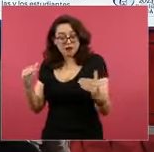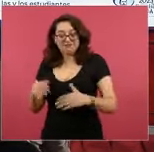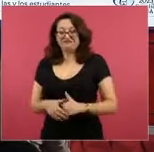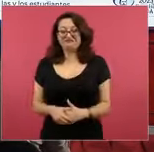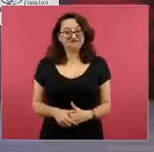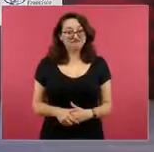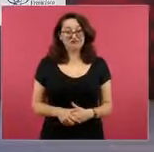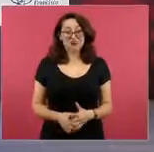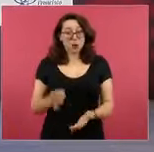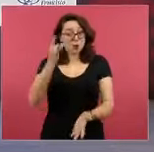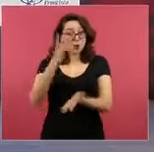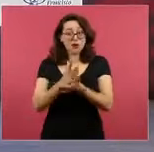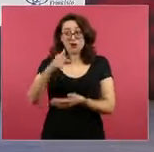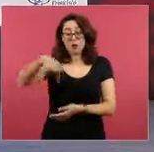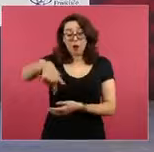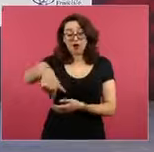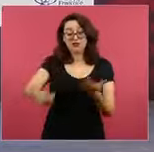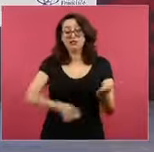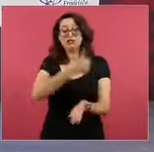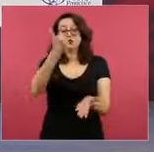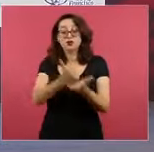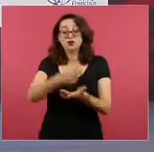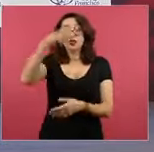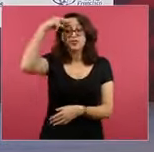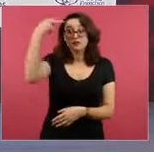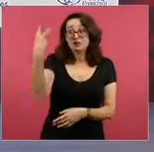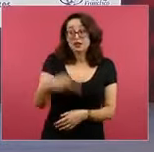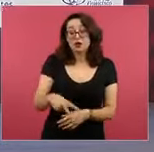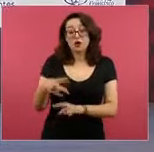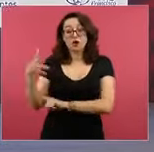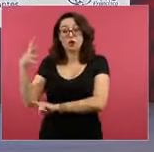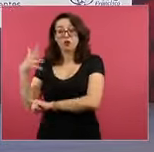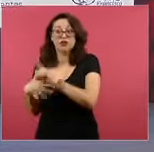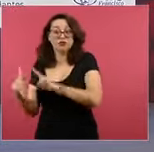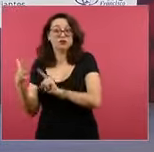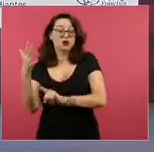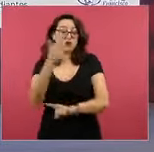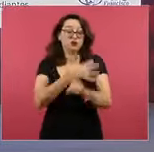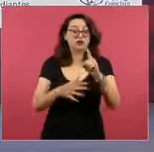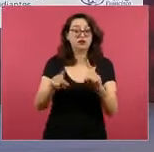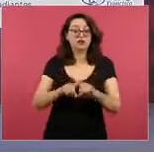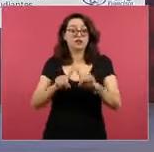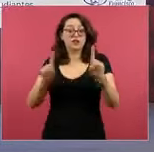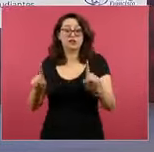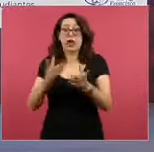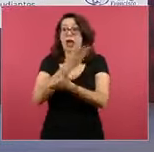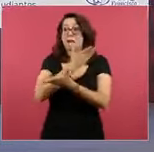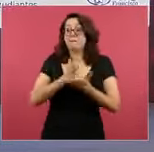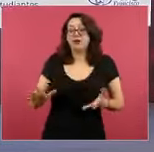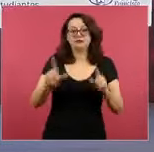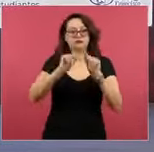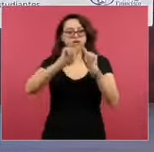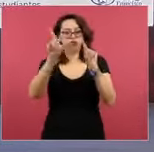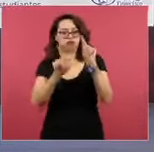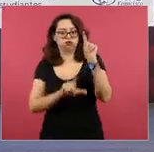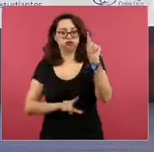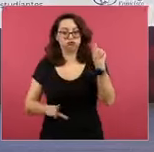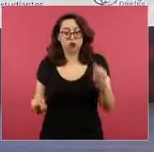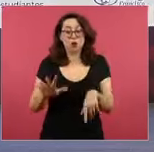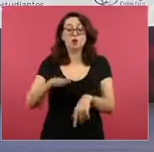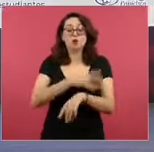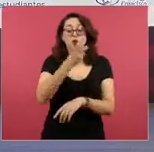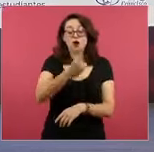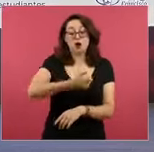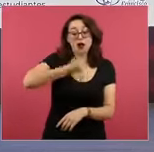de tener una educación para la vida. Es el proyecto, y yo pienso que esto es importante, es el